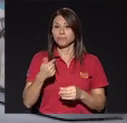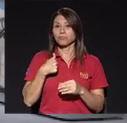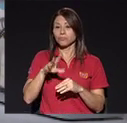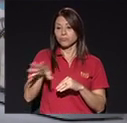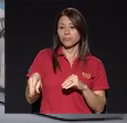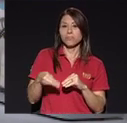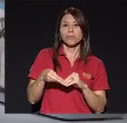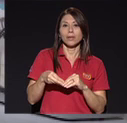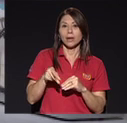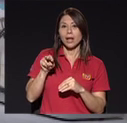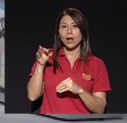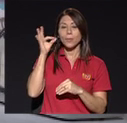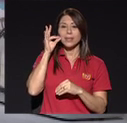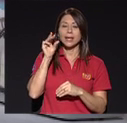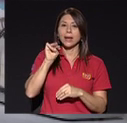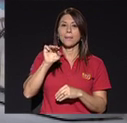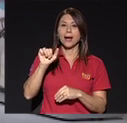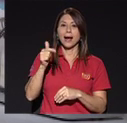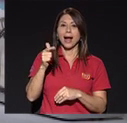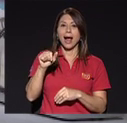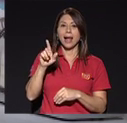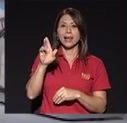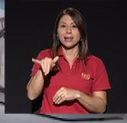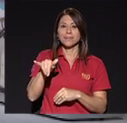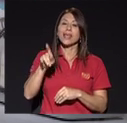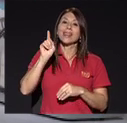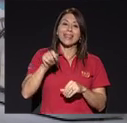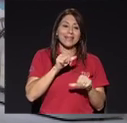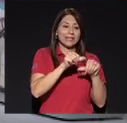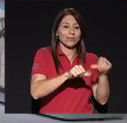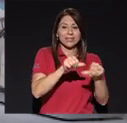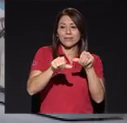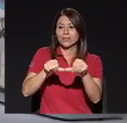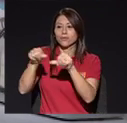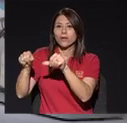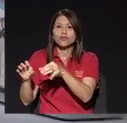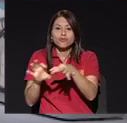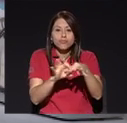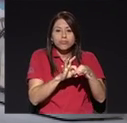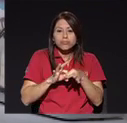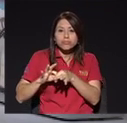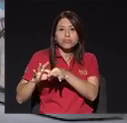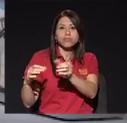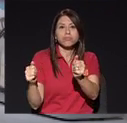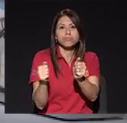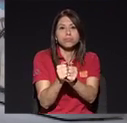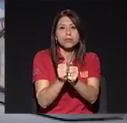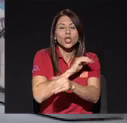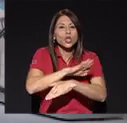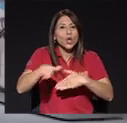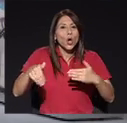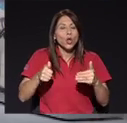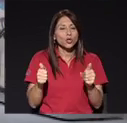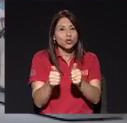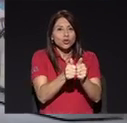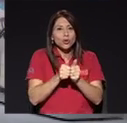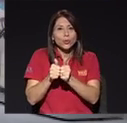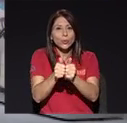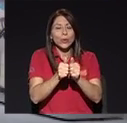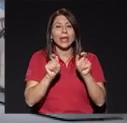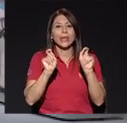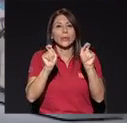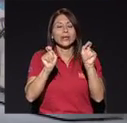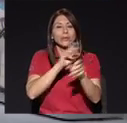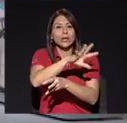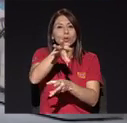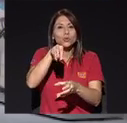Me uno al llamado de la compañera Magali, porque hay que unar esfuerzos. Claro, todos donde estemos. La educación